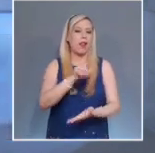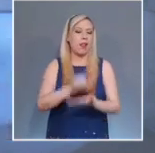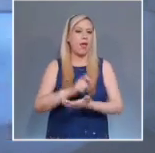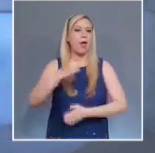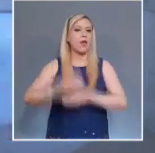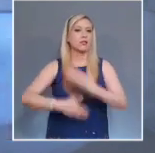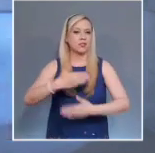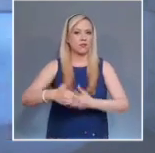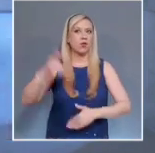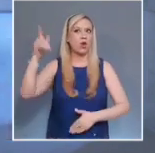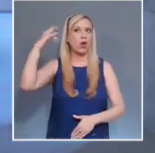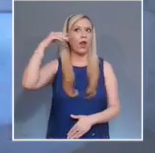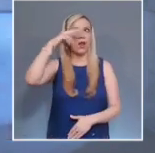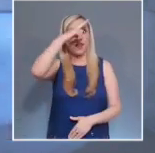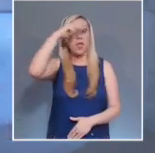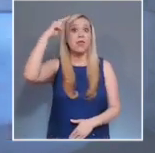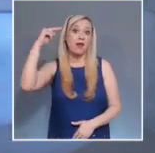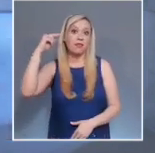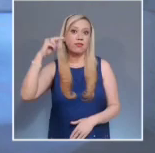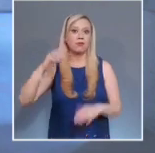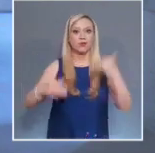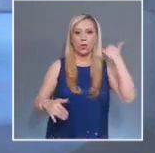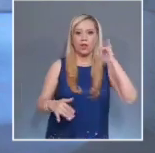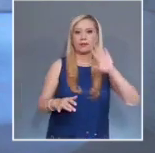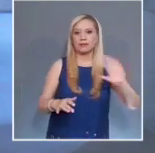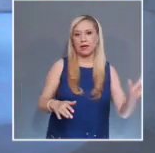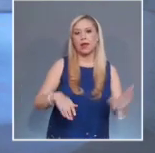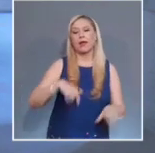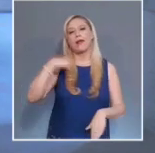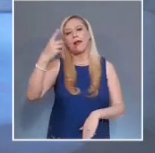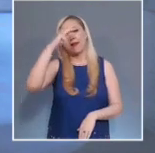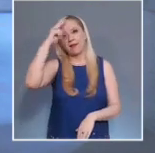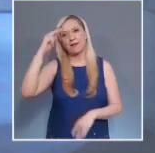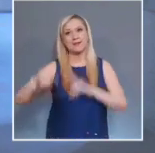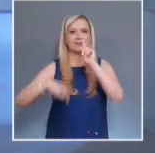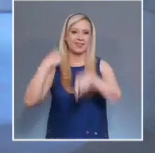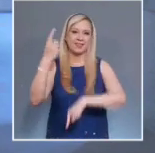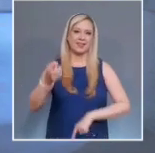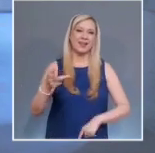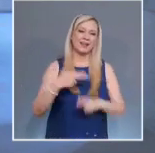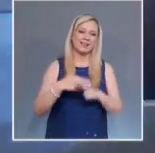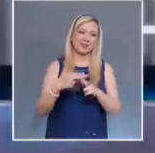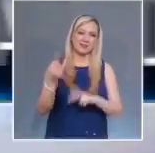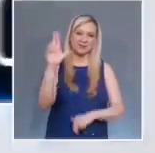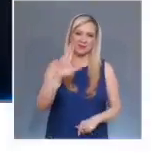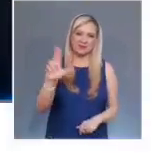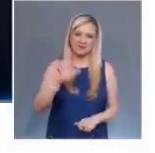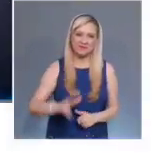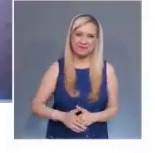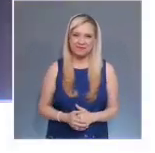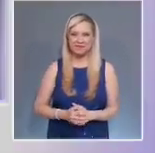el estudio de este asunto en la próxima sesión pública. Poder Informativo, Mario López Peña.